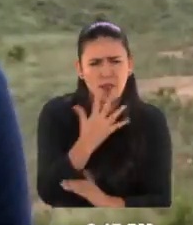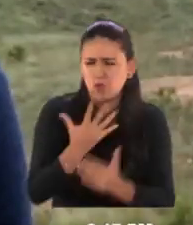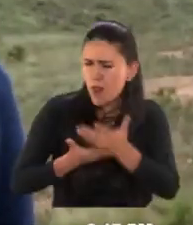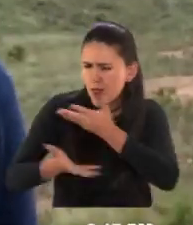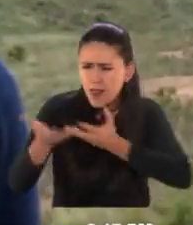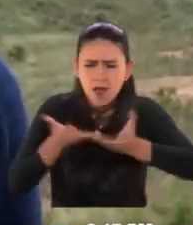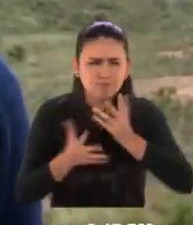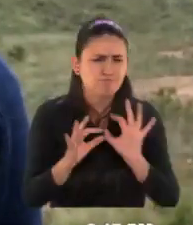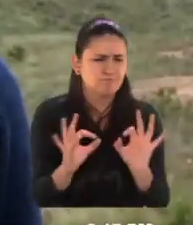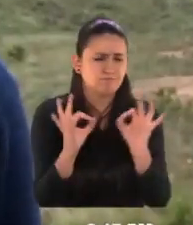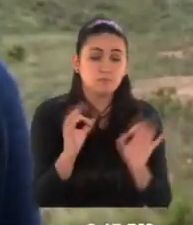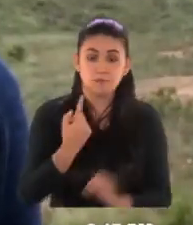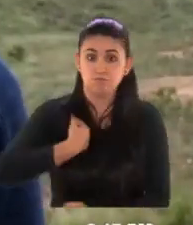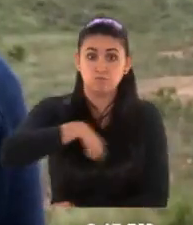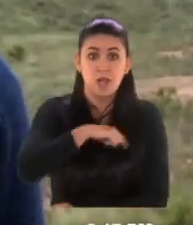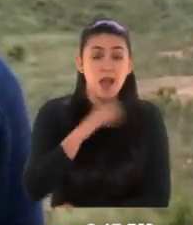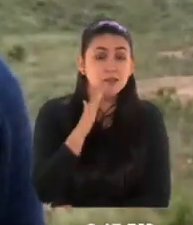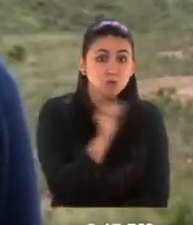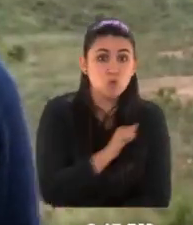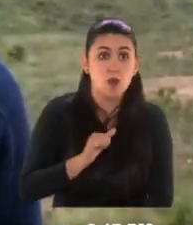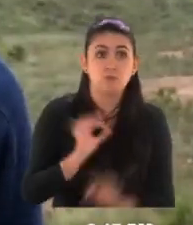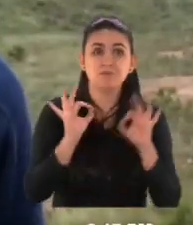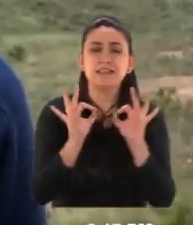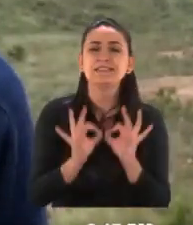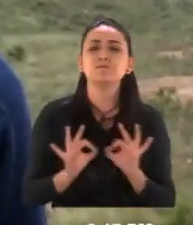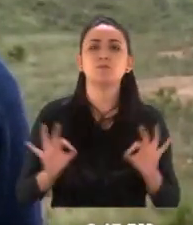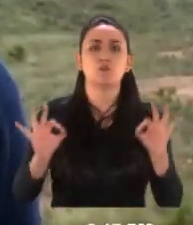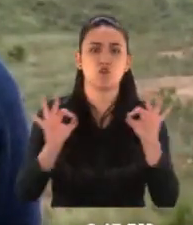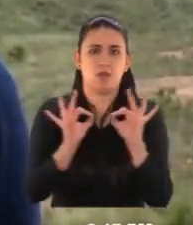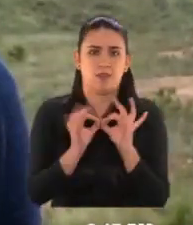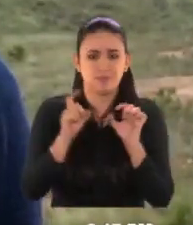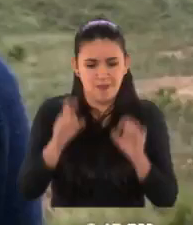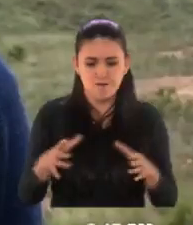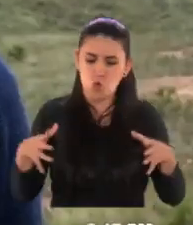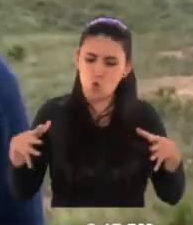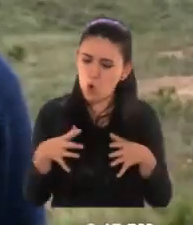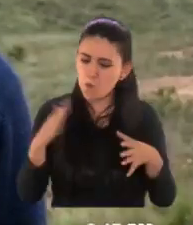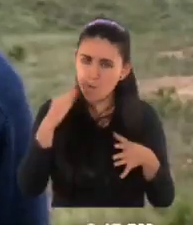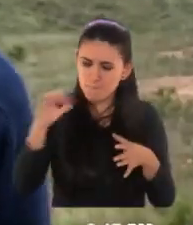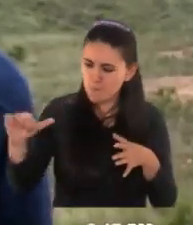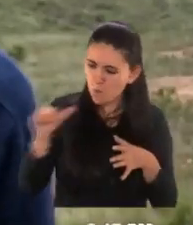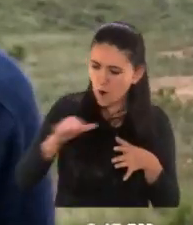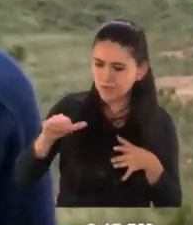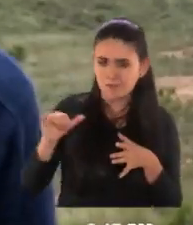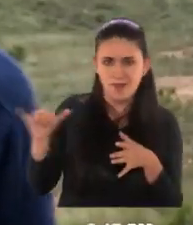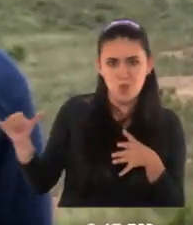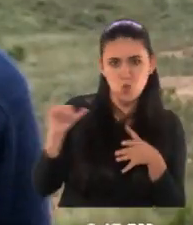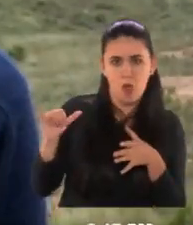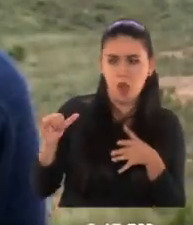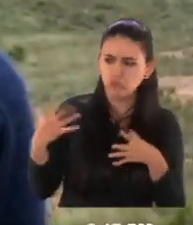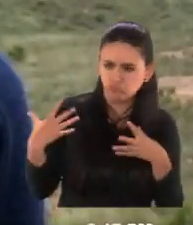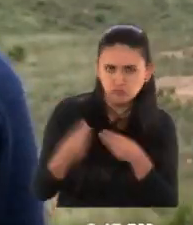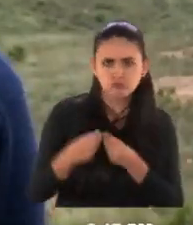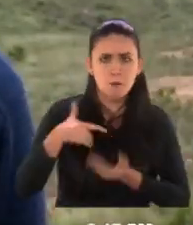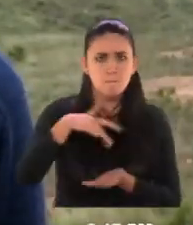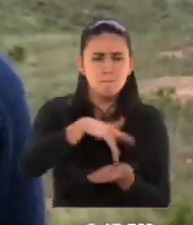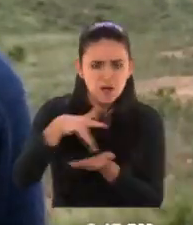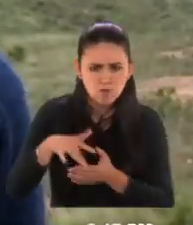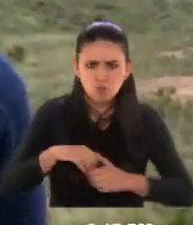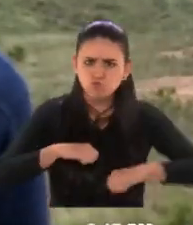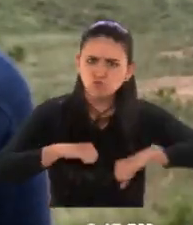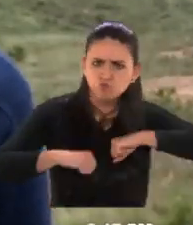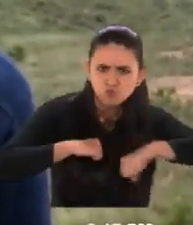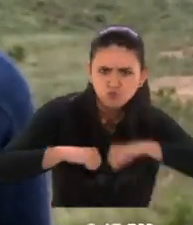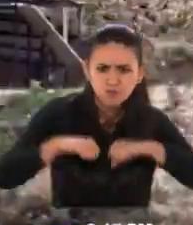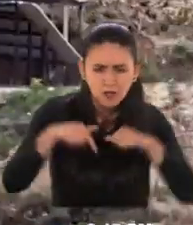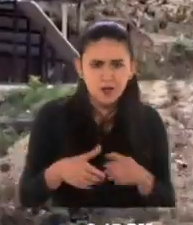y para nosotros es muy importante tener un grupo de mujeres que todas estamos participando en